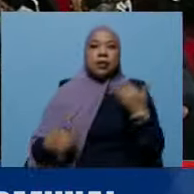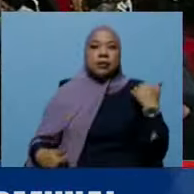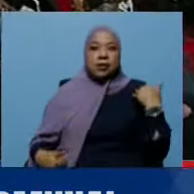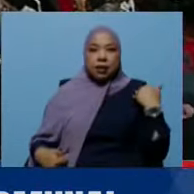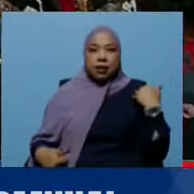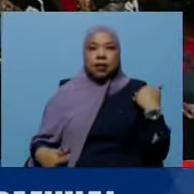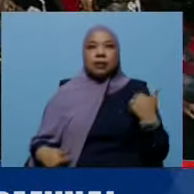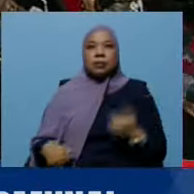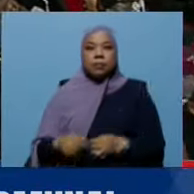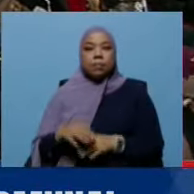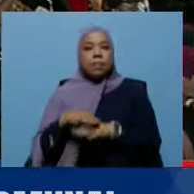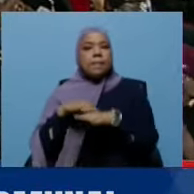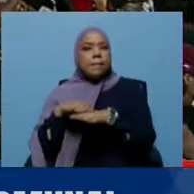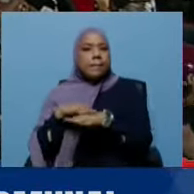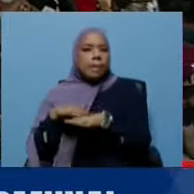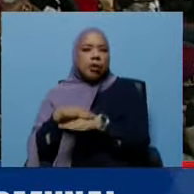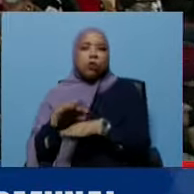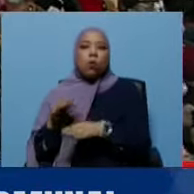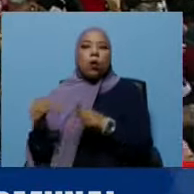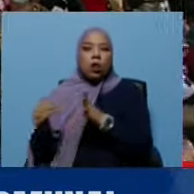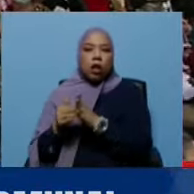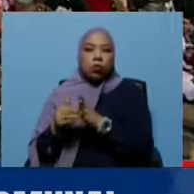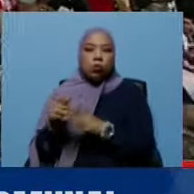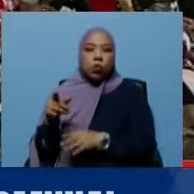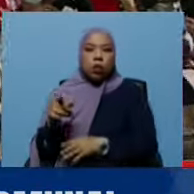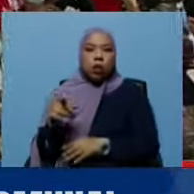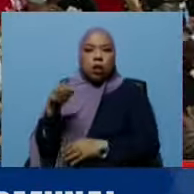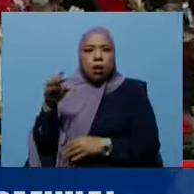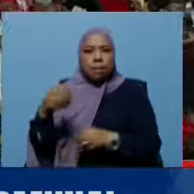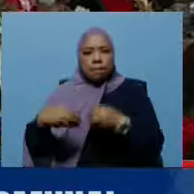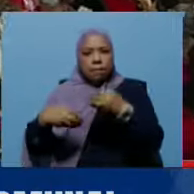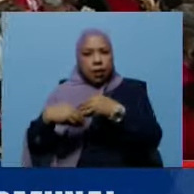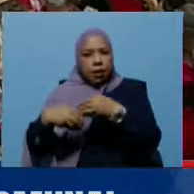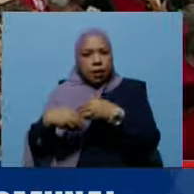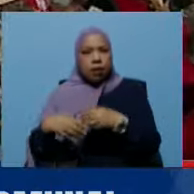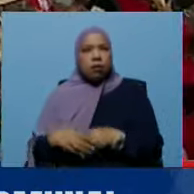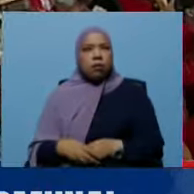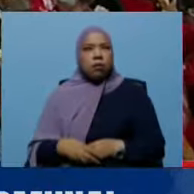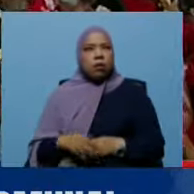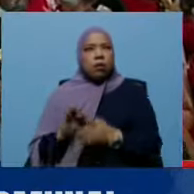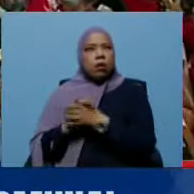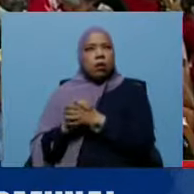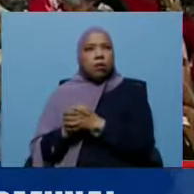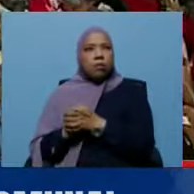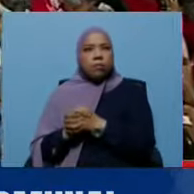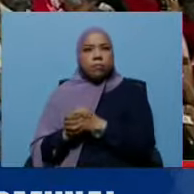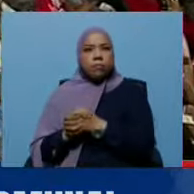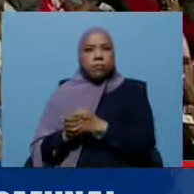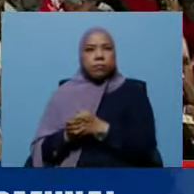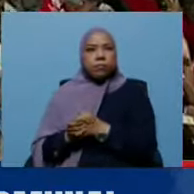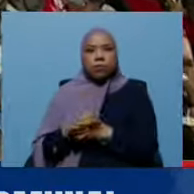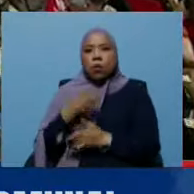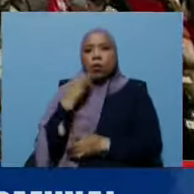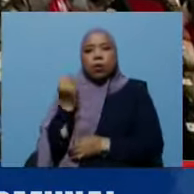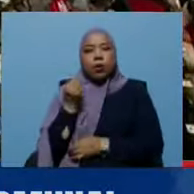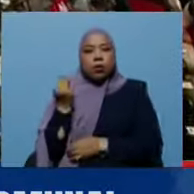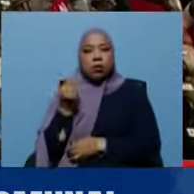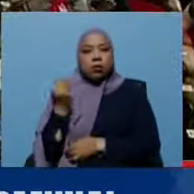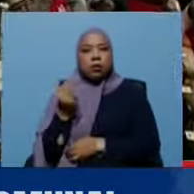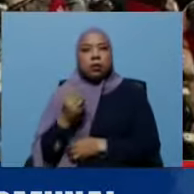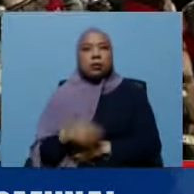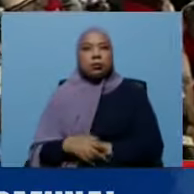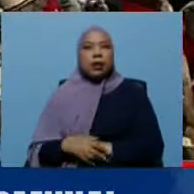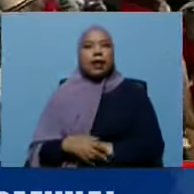estados... Perdona, Ángel, ¿está la gente de Barina? Hay unos compañeros de Barina. Barina. Están por allá unos jóvenes. Pero